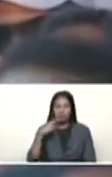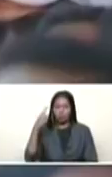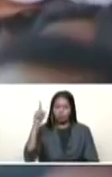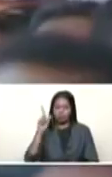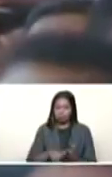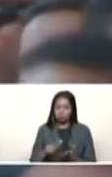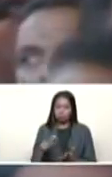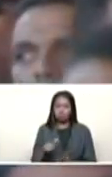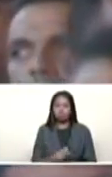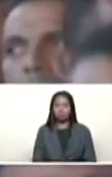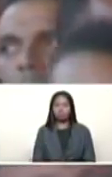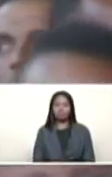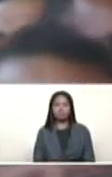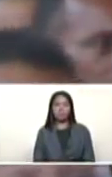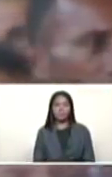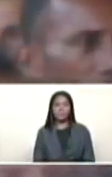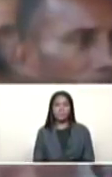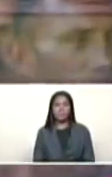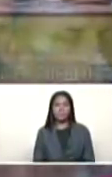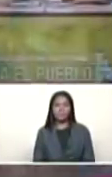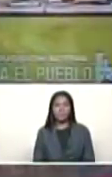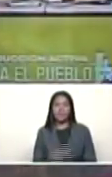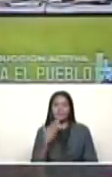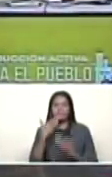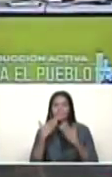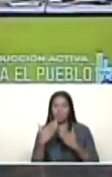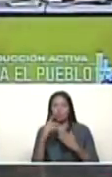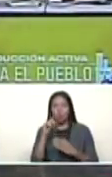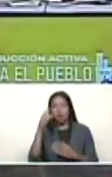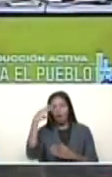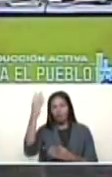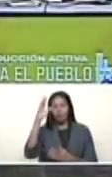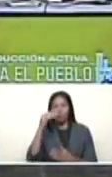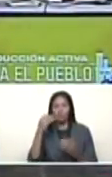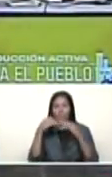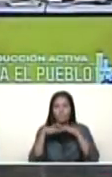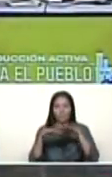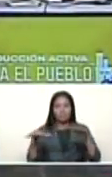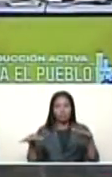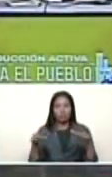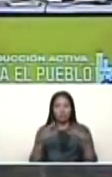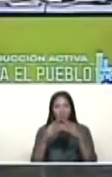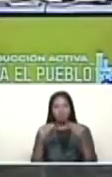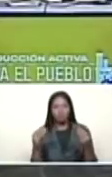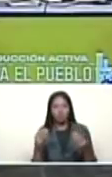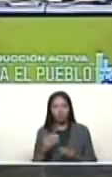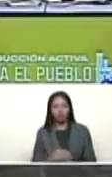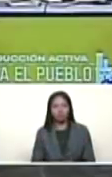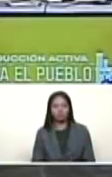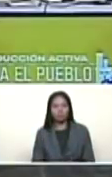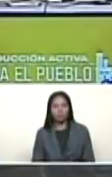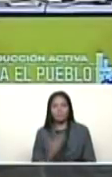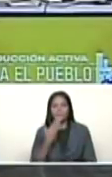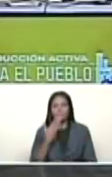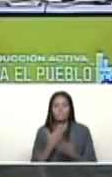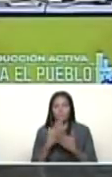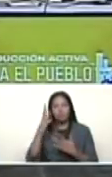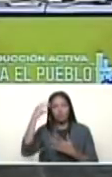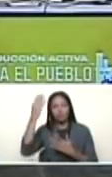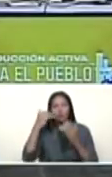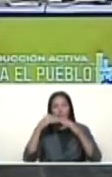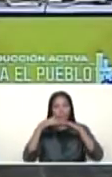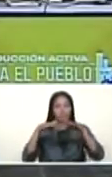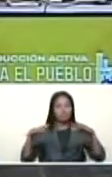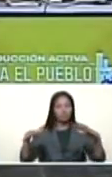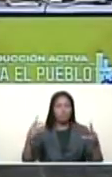decreto y le pido a Dios sus bendiciones. Pido a Dios las bendiciones